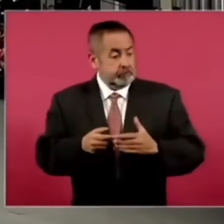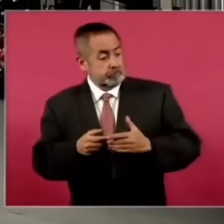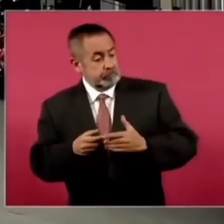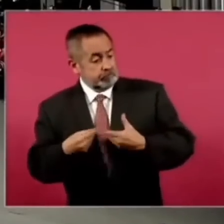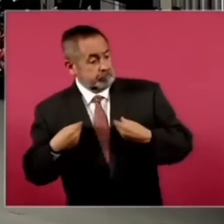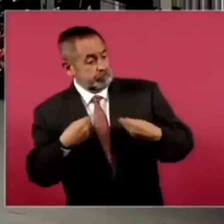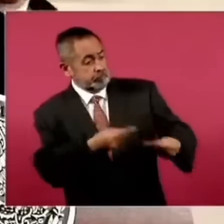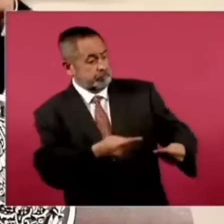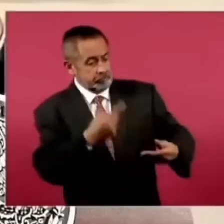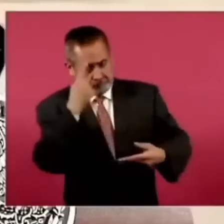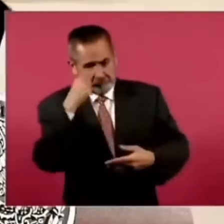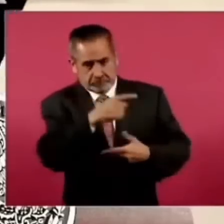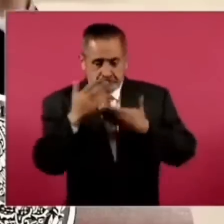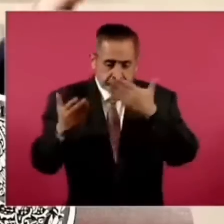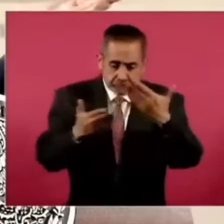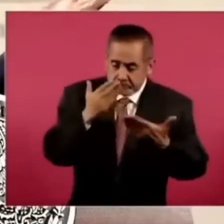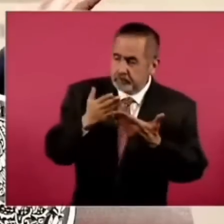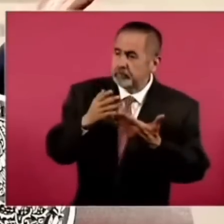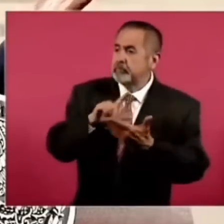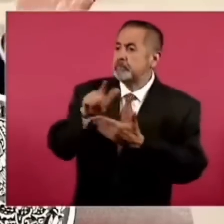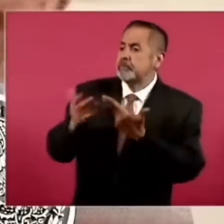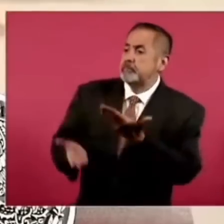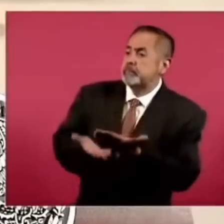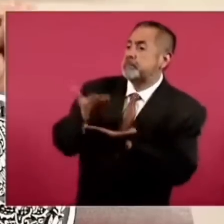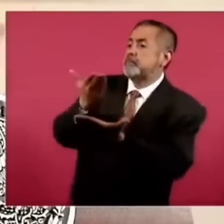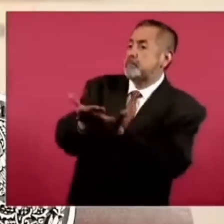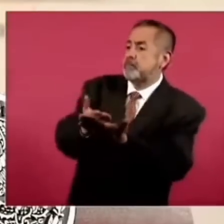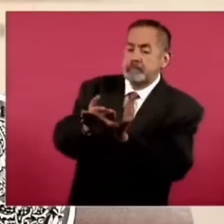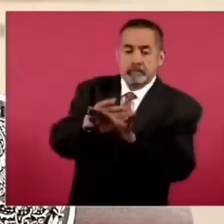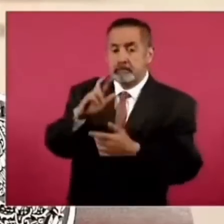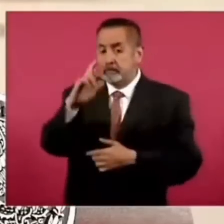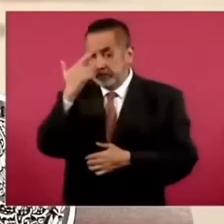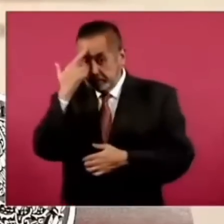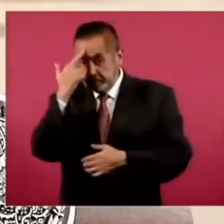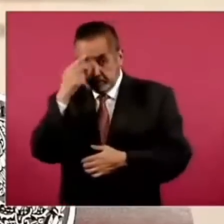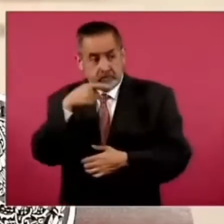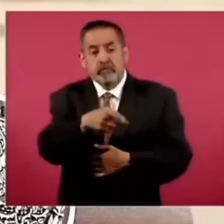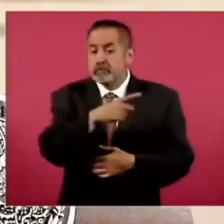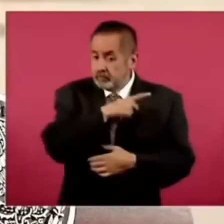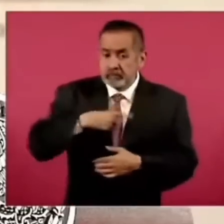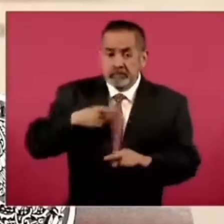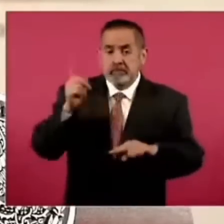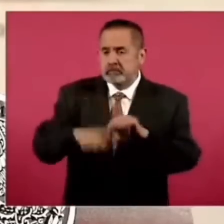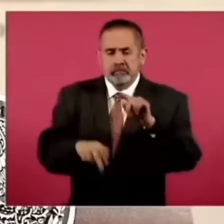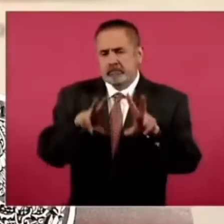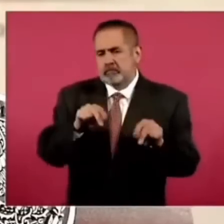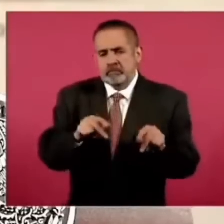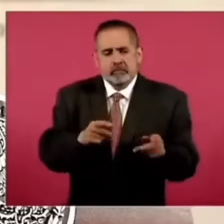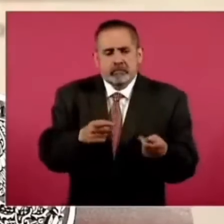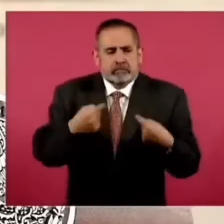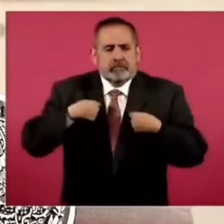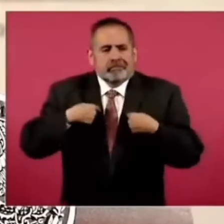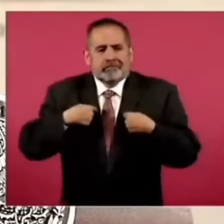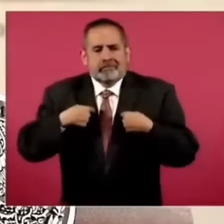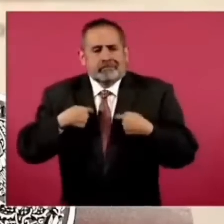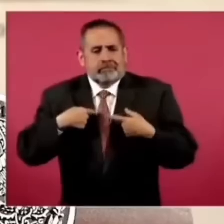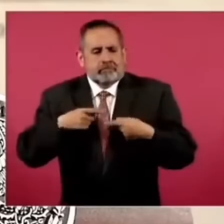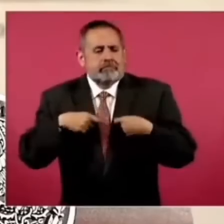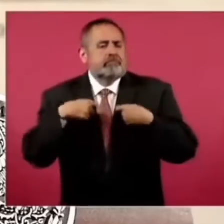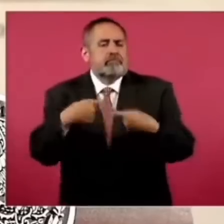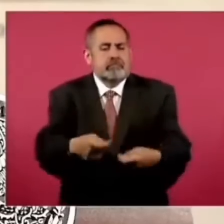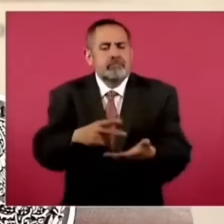para analizarlo y hacer un proyecto a sus pares. Recordemos que pudieron haberlo rechazado desde ese momento y regresar al